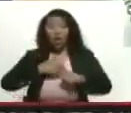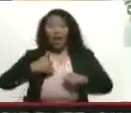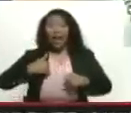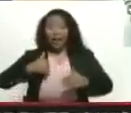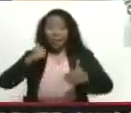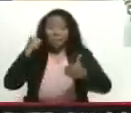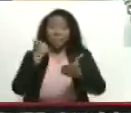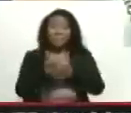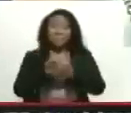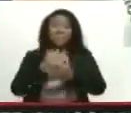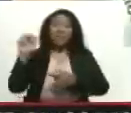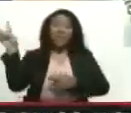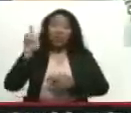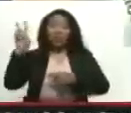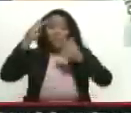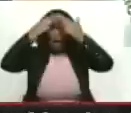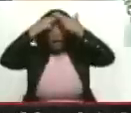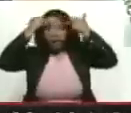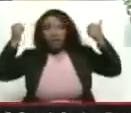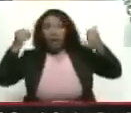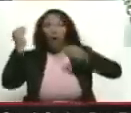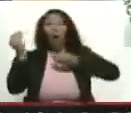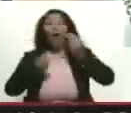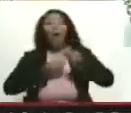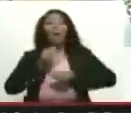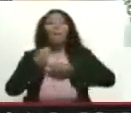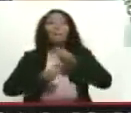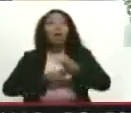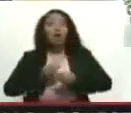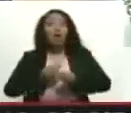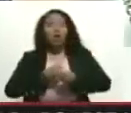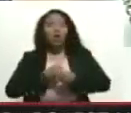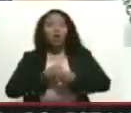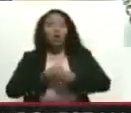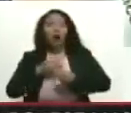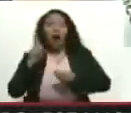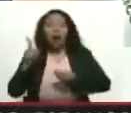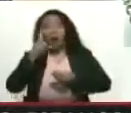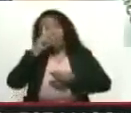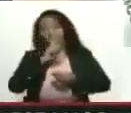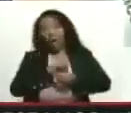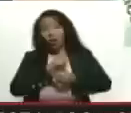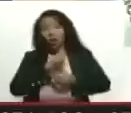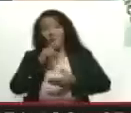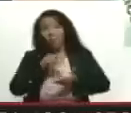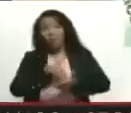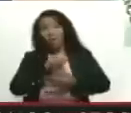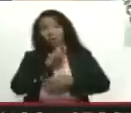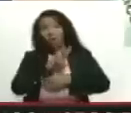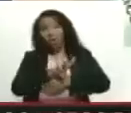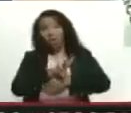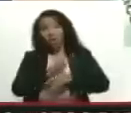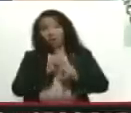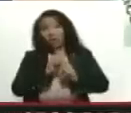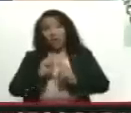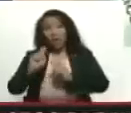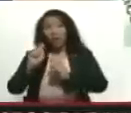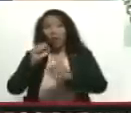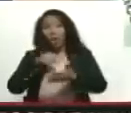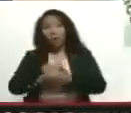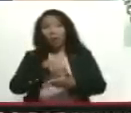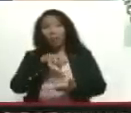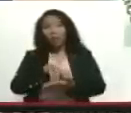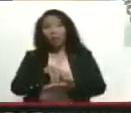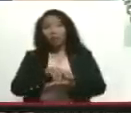a venezolanos inocentes, como lo hicieron, repito, a partir del año 2002 con el intento de golpe de